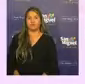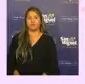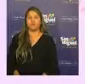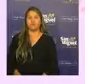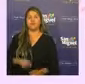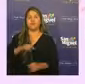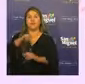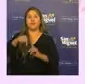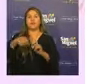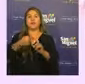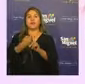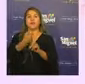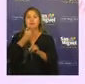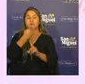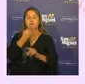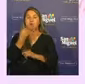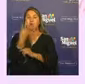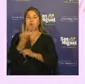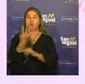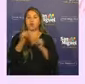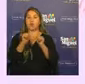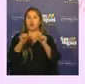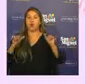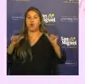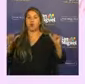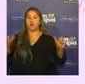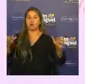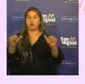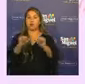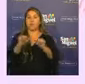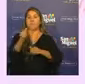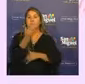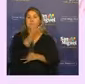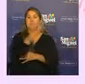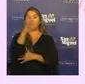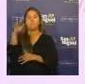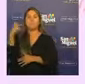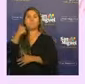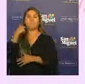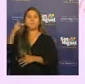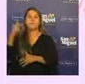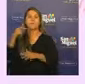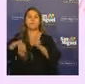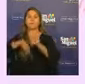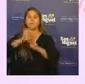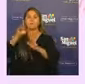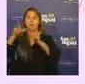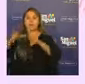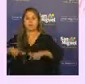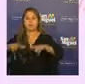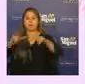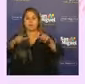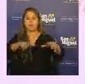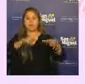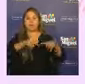Además de 4 hectáreas de parques que nos va a aumentar las áreas verdes de nuestra